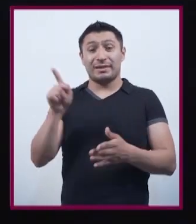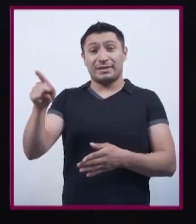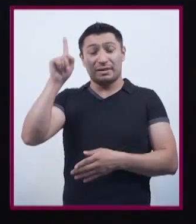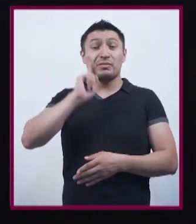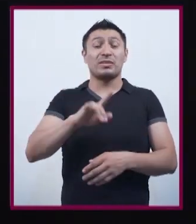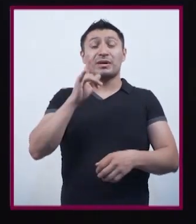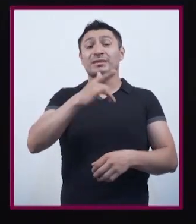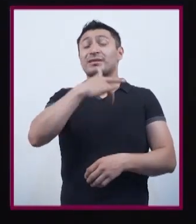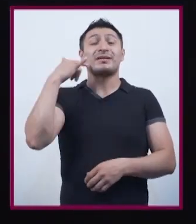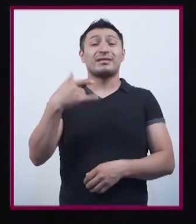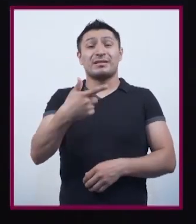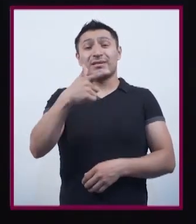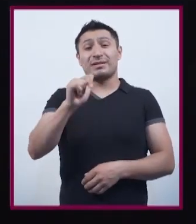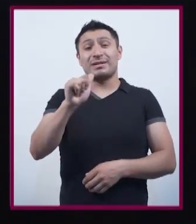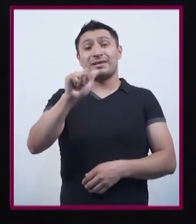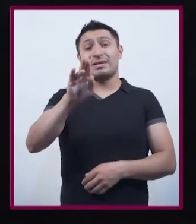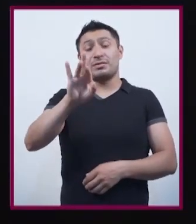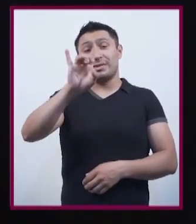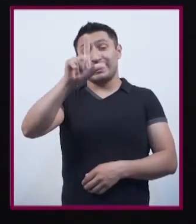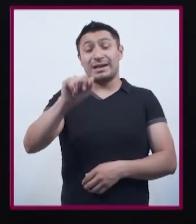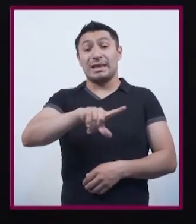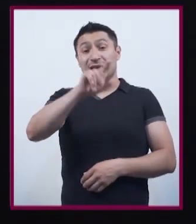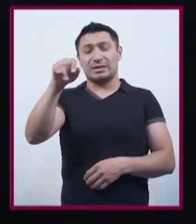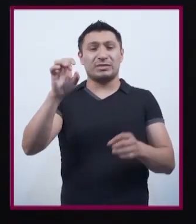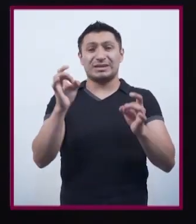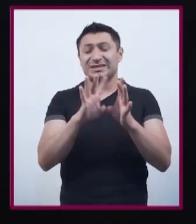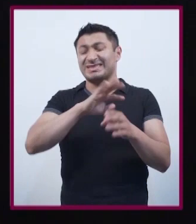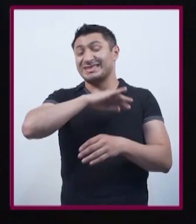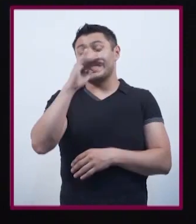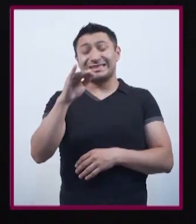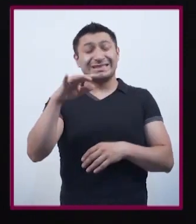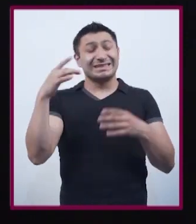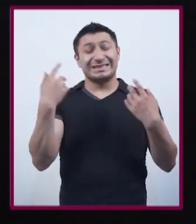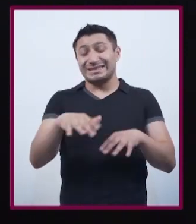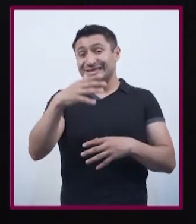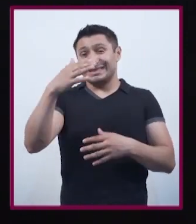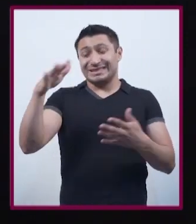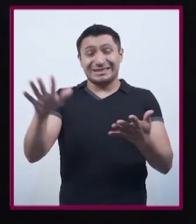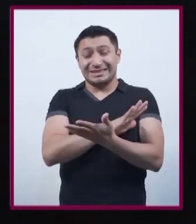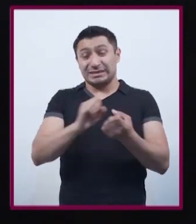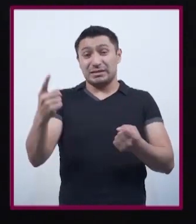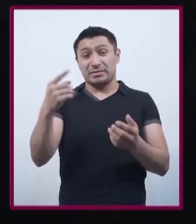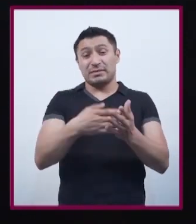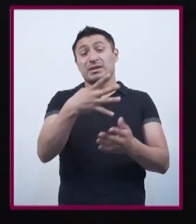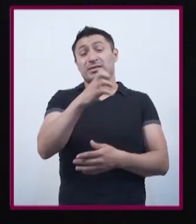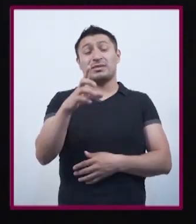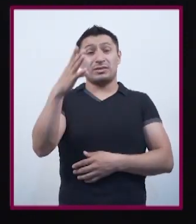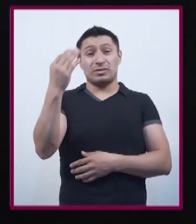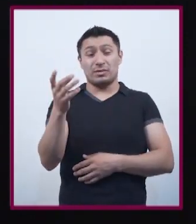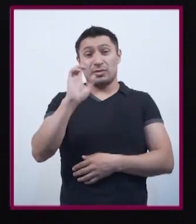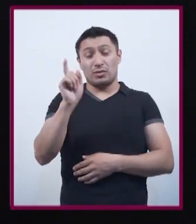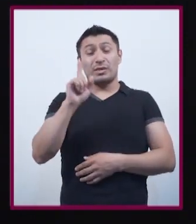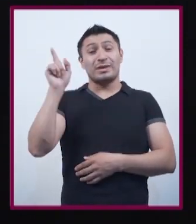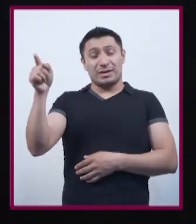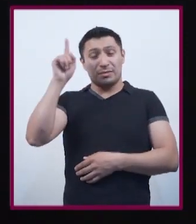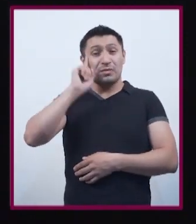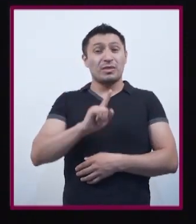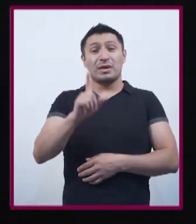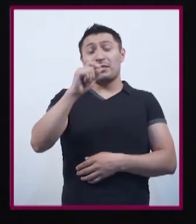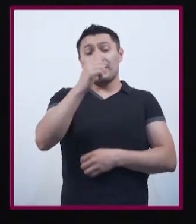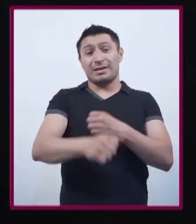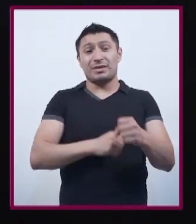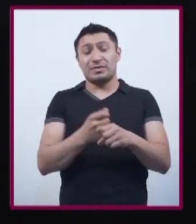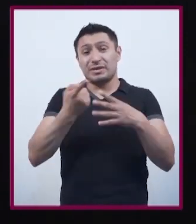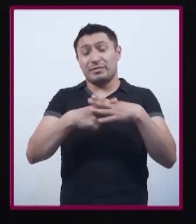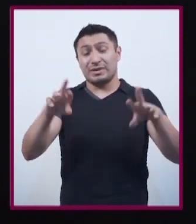¿Te gustó el fragmento de la poesía? Su nombre es Los Sonetos de la Muerte y fue escrita por la poeta chilena Gabriela Mistral después de